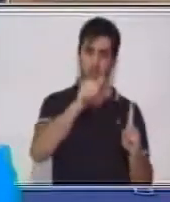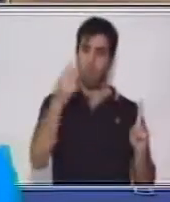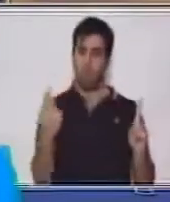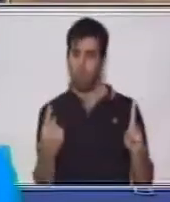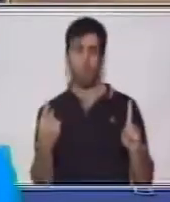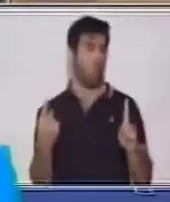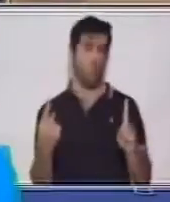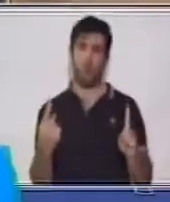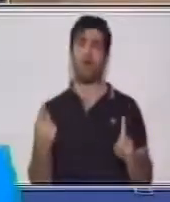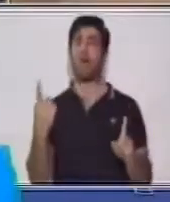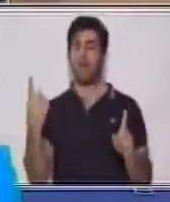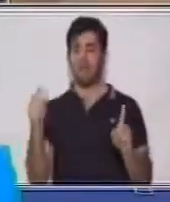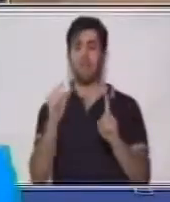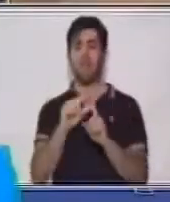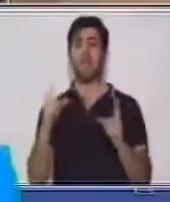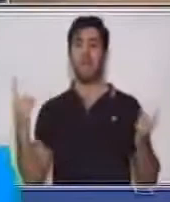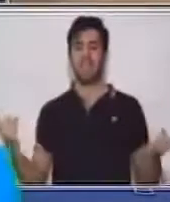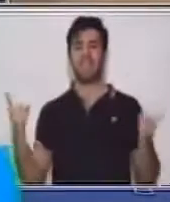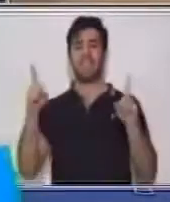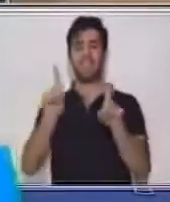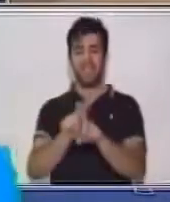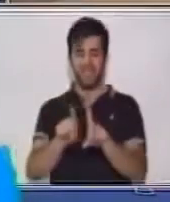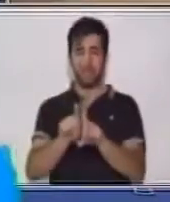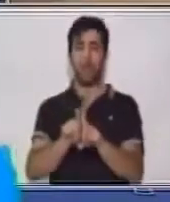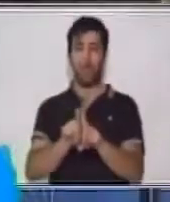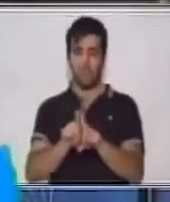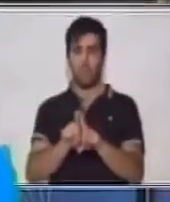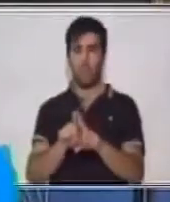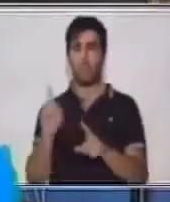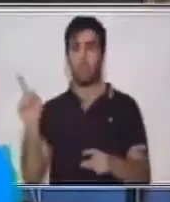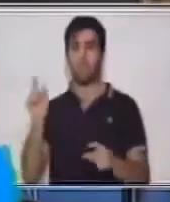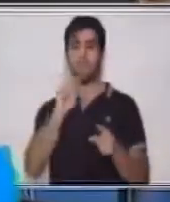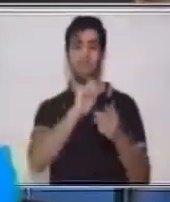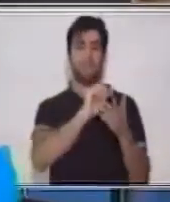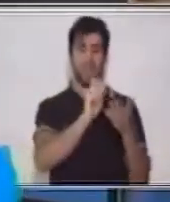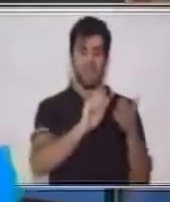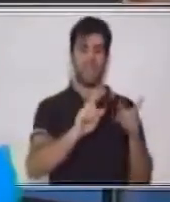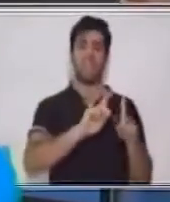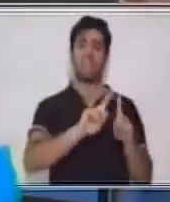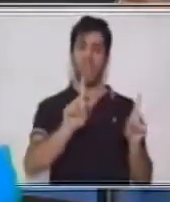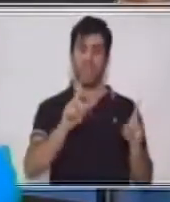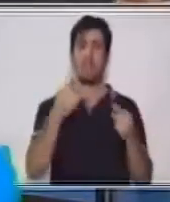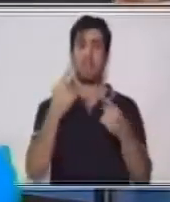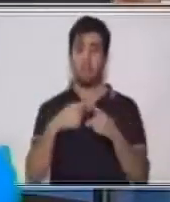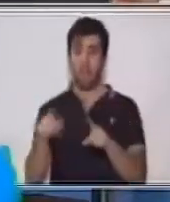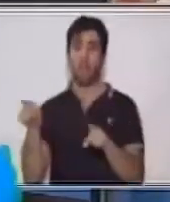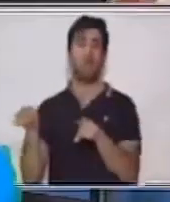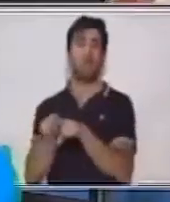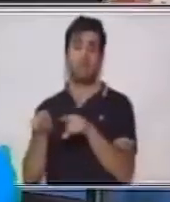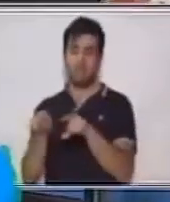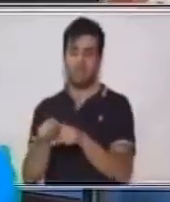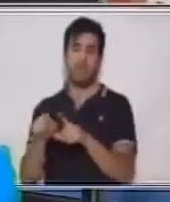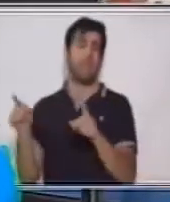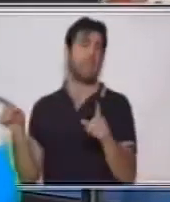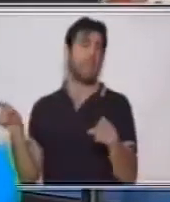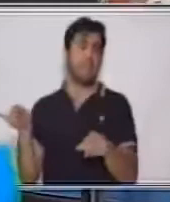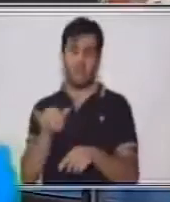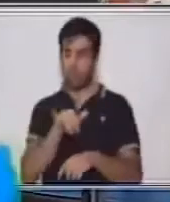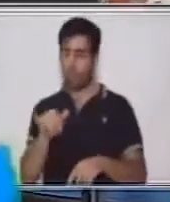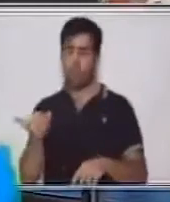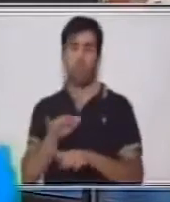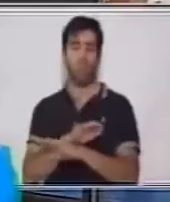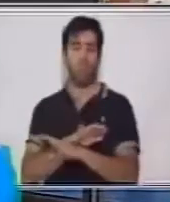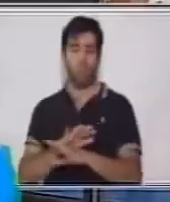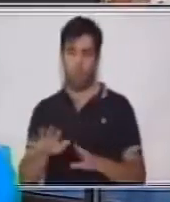No, sinónimos son las palabras que se escriben diferente, pero que significan lo mismo.